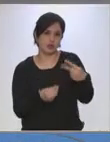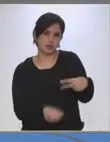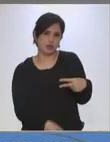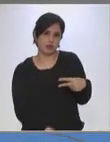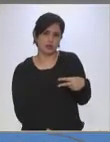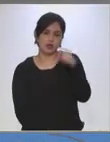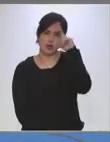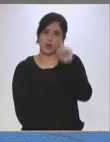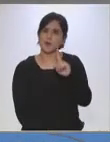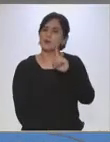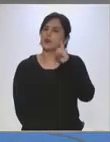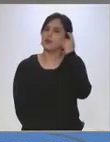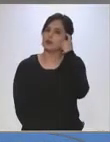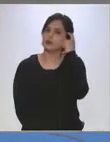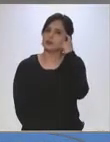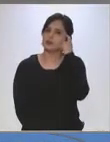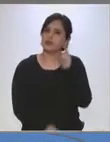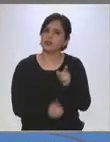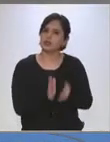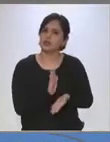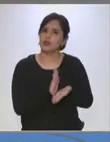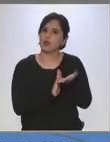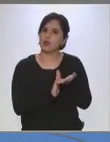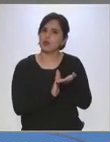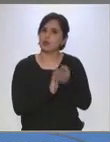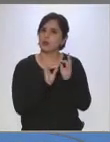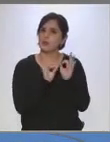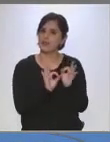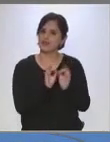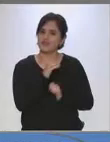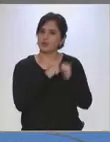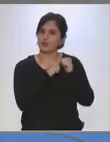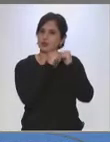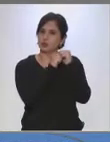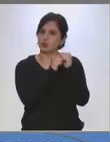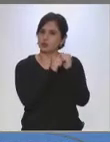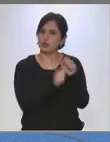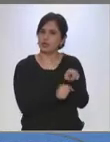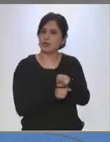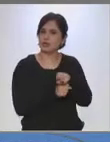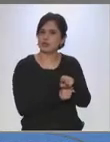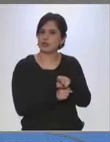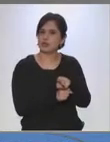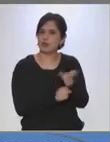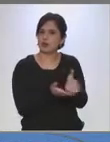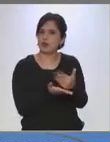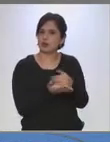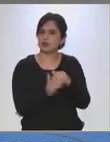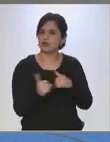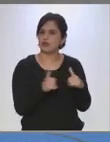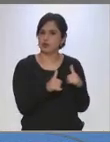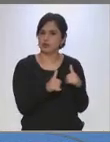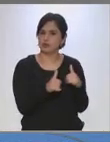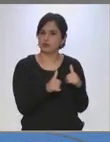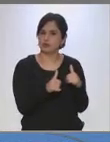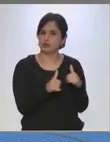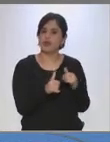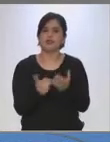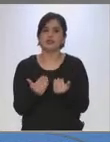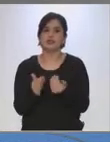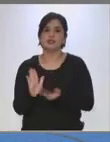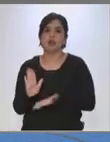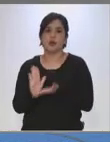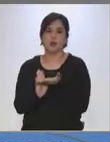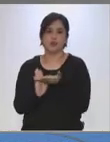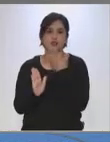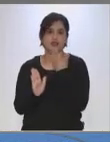pero debemos tener presente que ese aumento es específicamente en infraestructura y administración para la organización de los juegos se requiere aumento